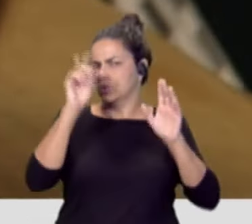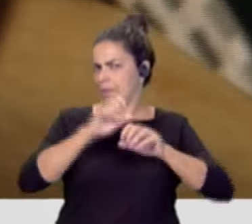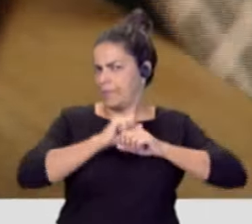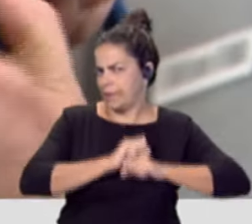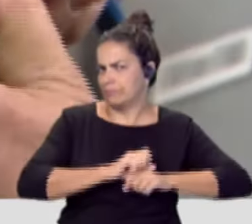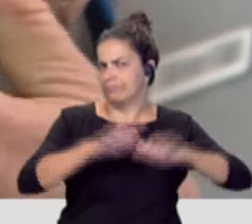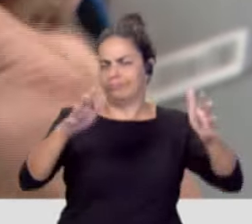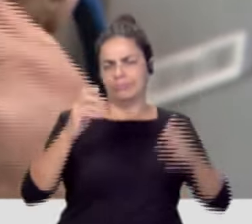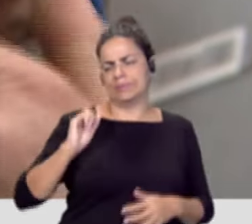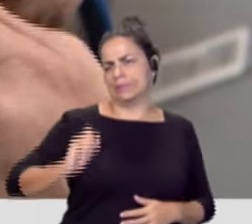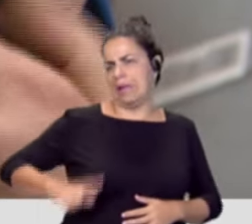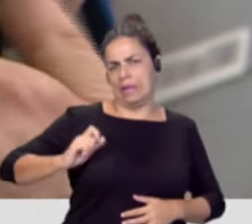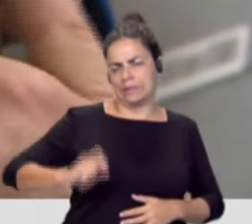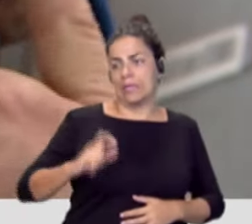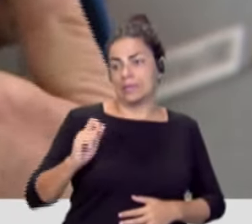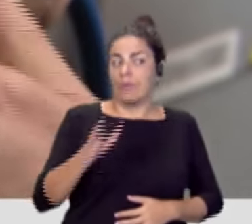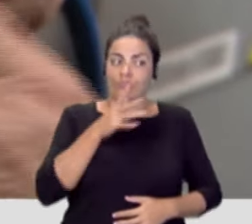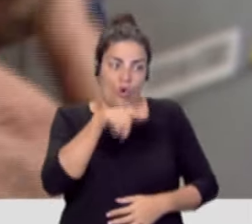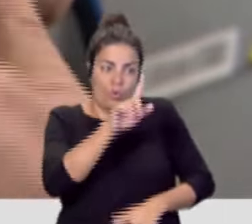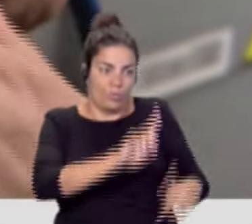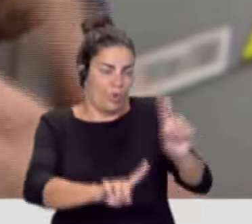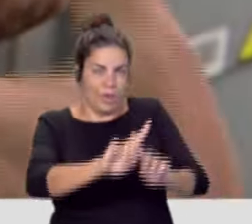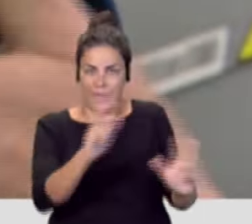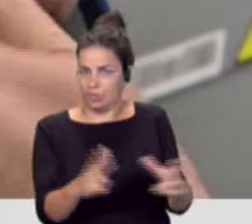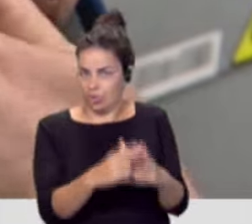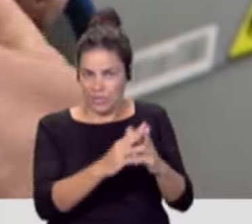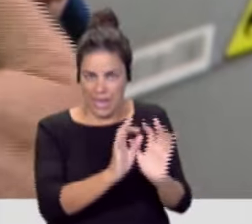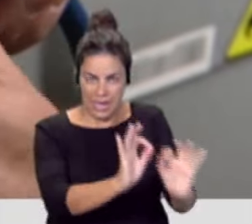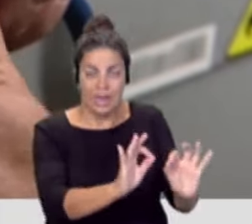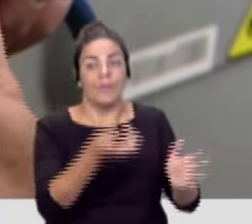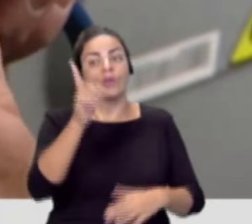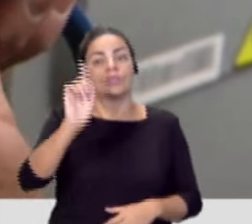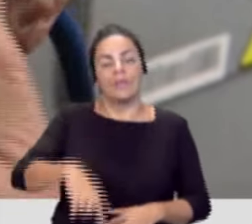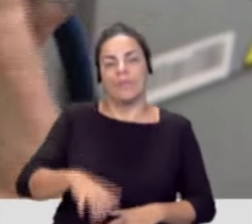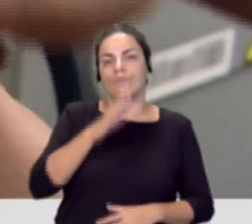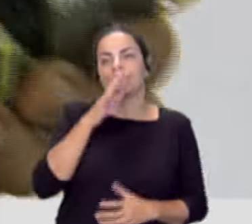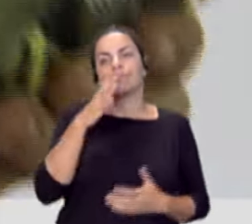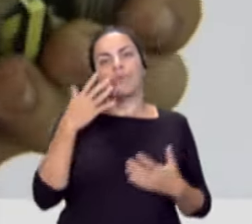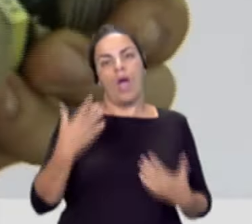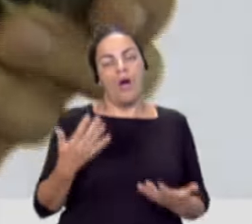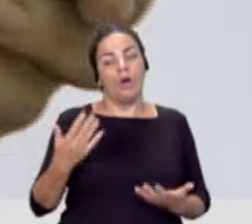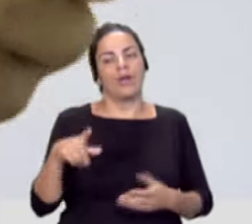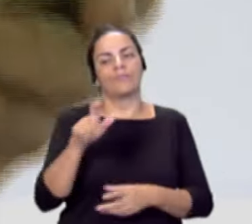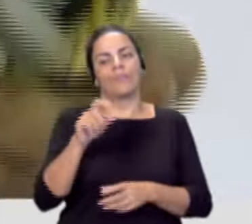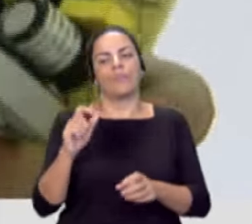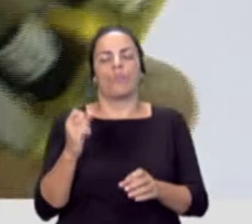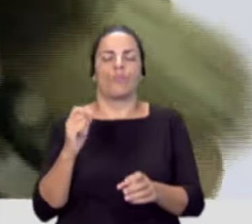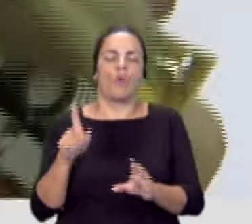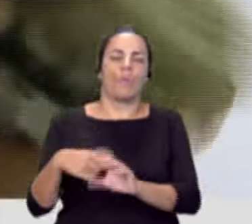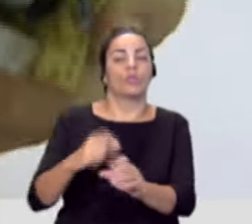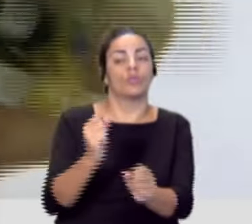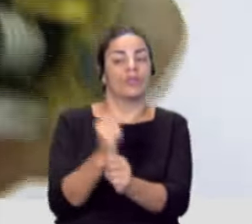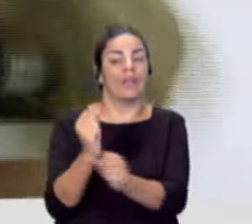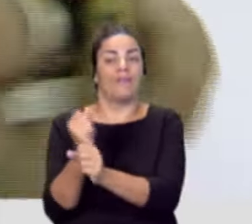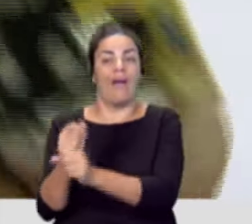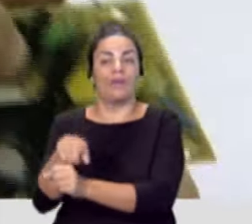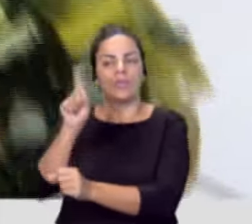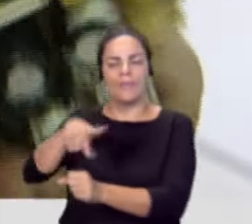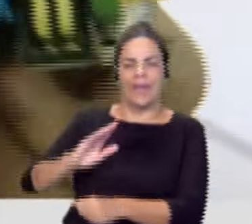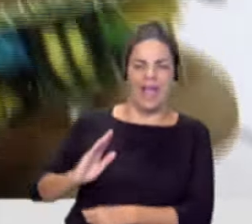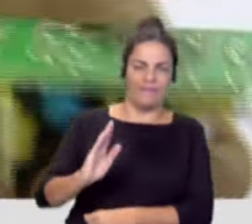eco constantemente de ello porque es un gran problema, sino la afectación que tiene en este momento también en los puestos de trabajo. Vamos a ver, nos quejamos de que,